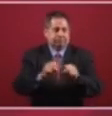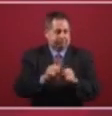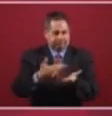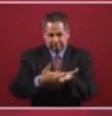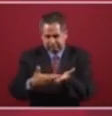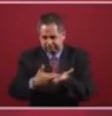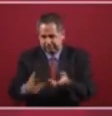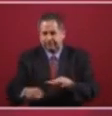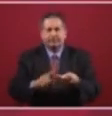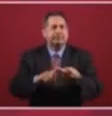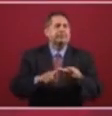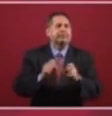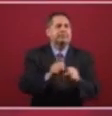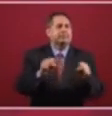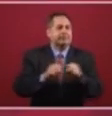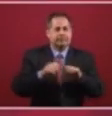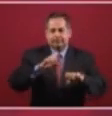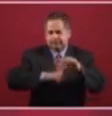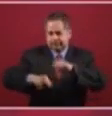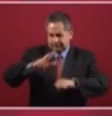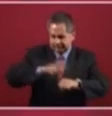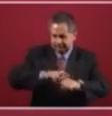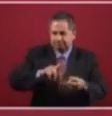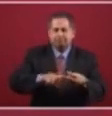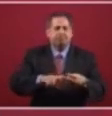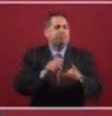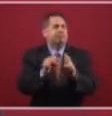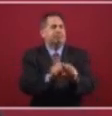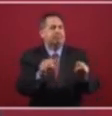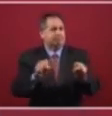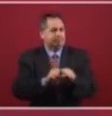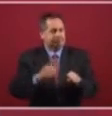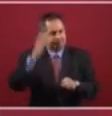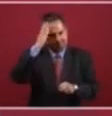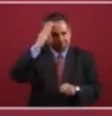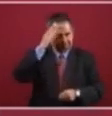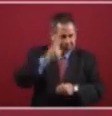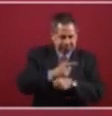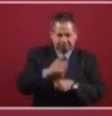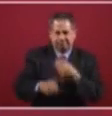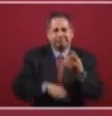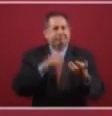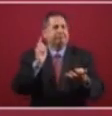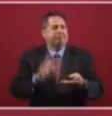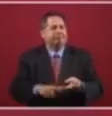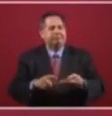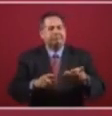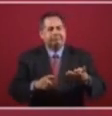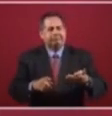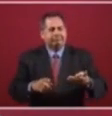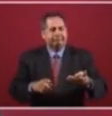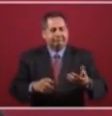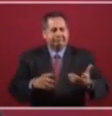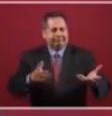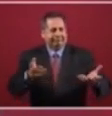rosa, el salón de embajadores, el salón principal.